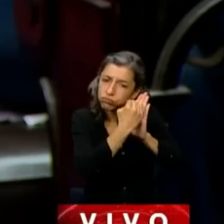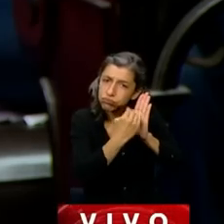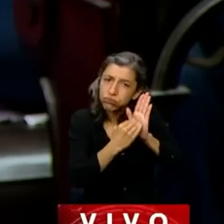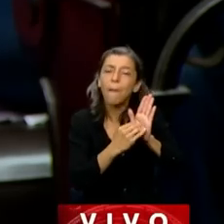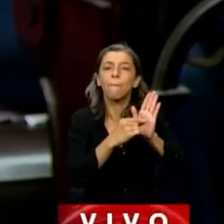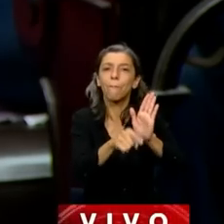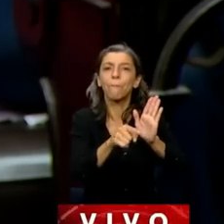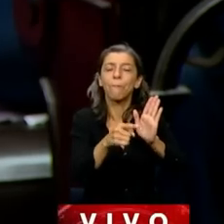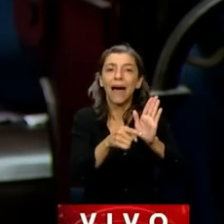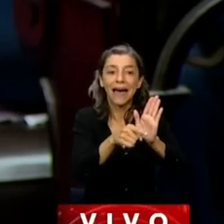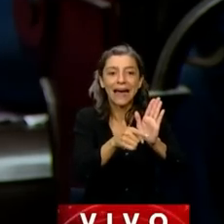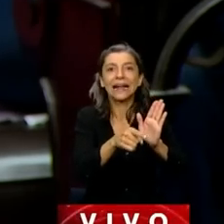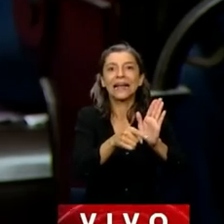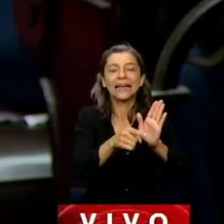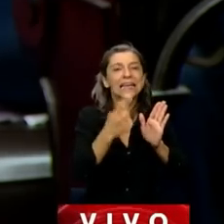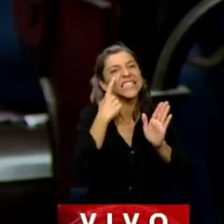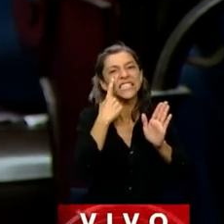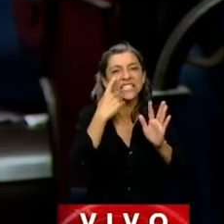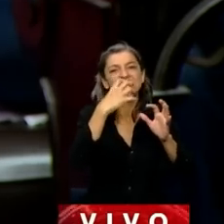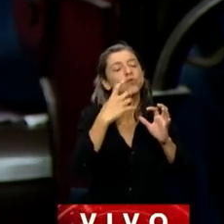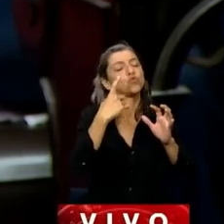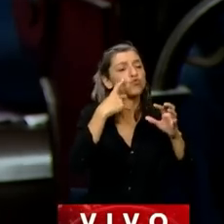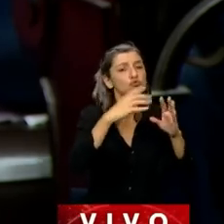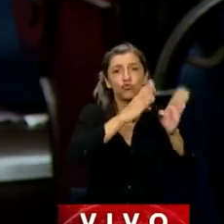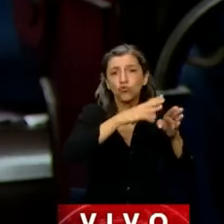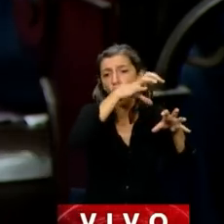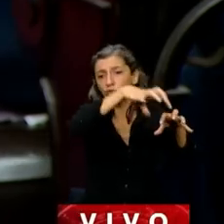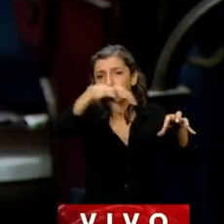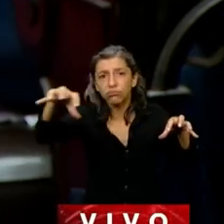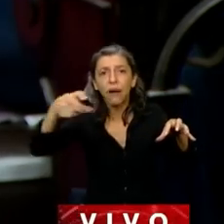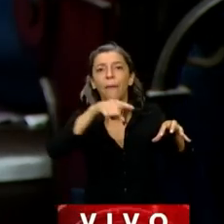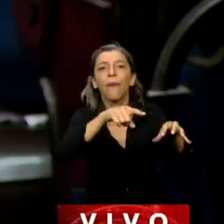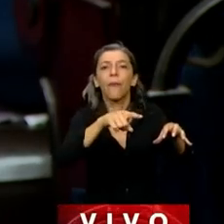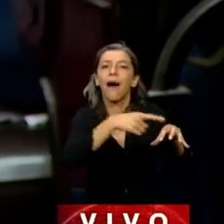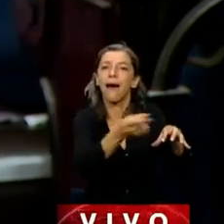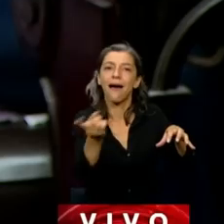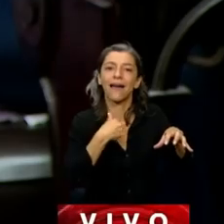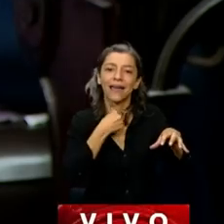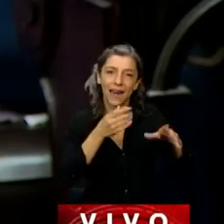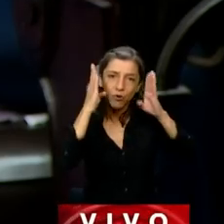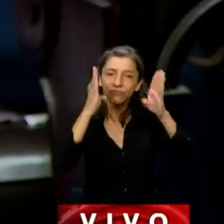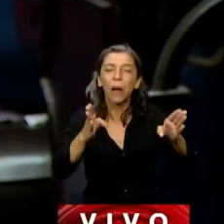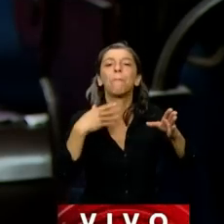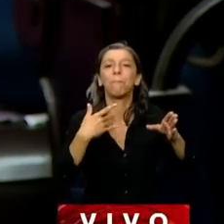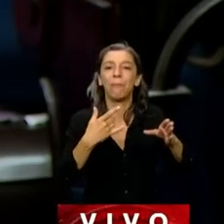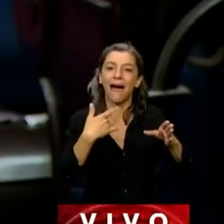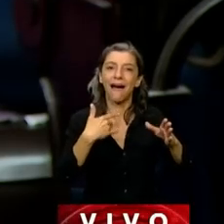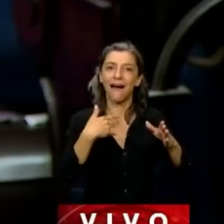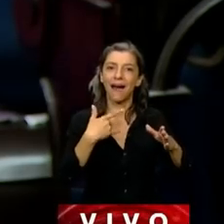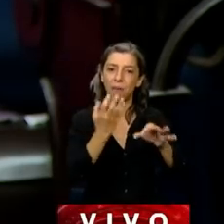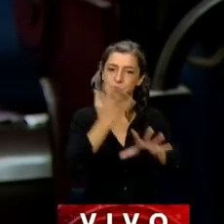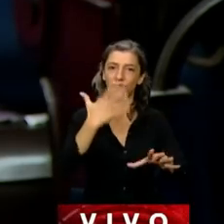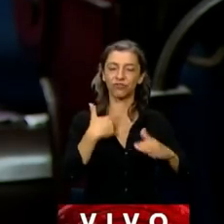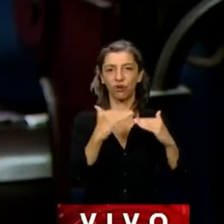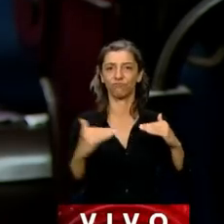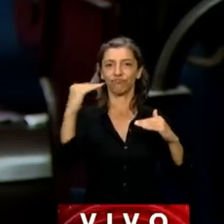para la reconversión de esas instituciones en busca de jerarquizar la profesión. Hay además